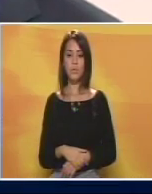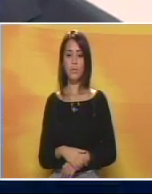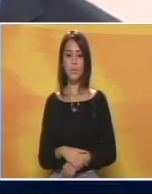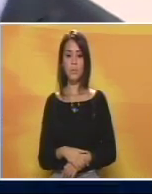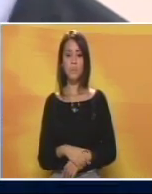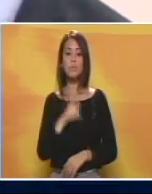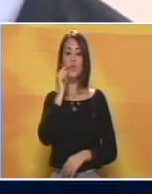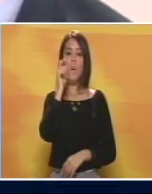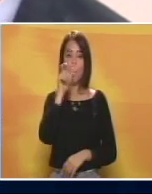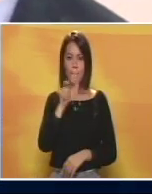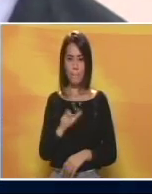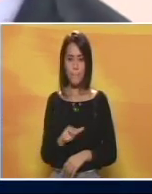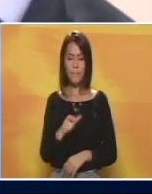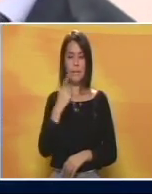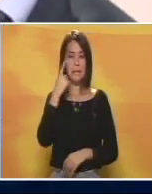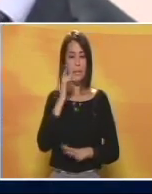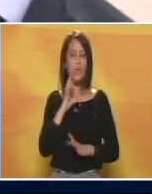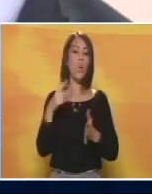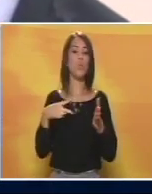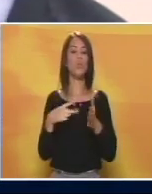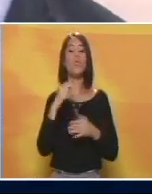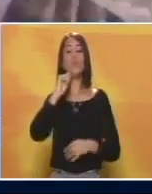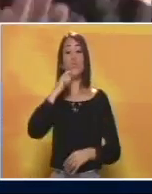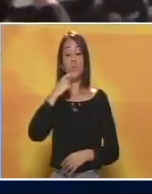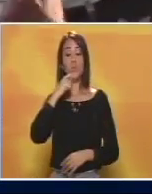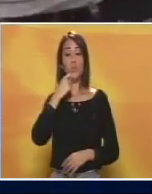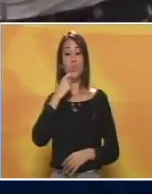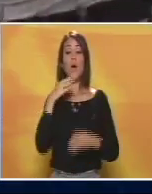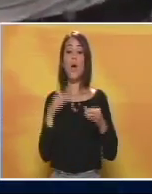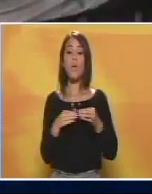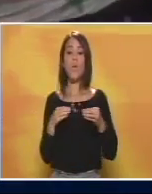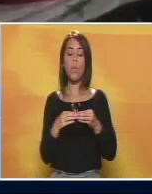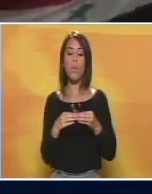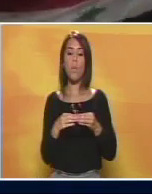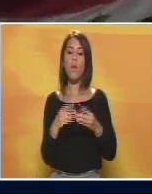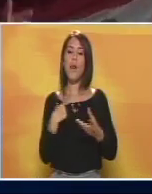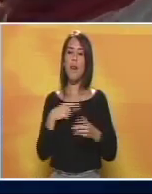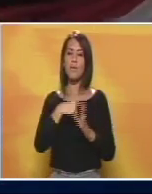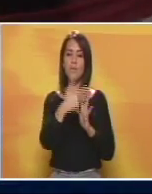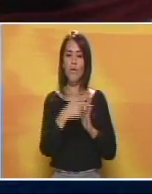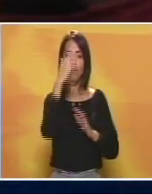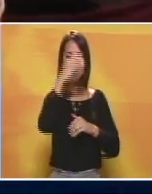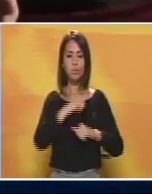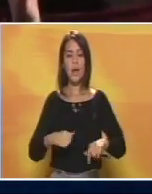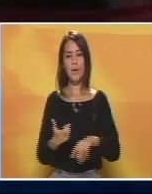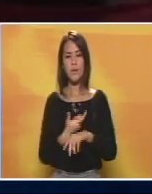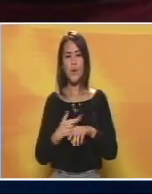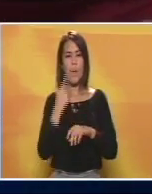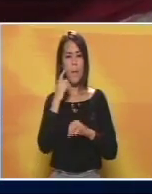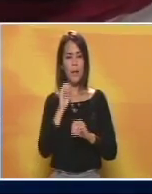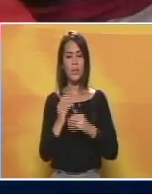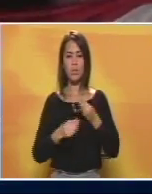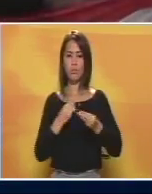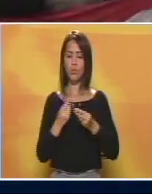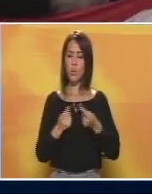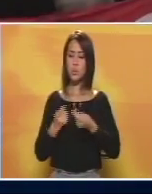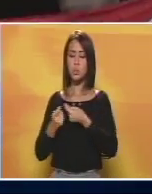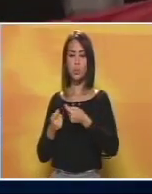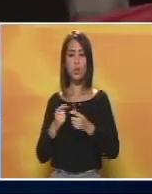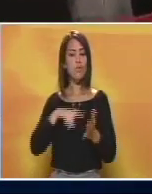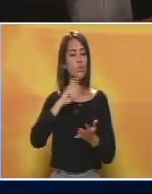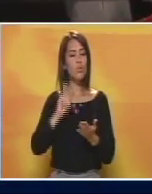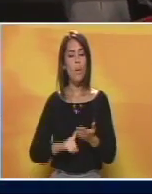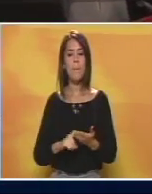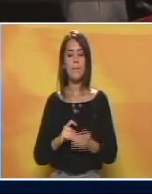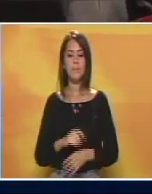Akbar Balayati. Según Rusia, las fuerzas gubernamentales sirias han tomado el control total de la región de Guta